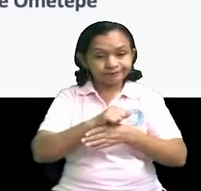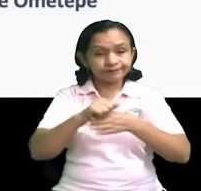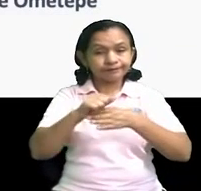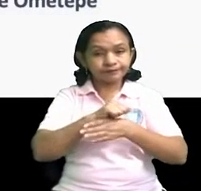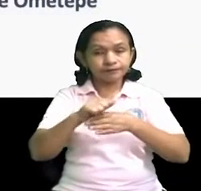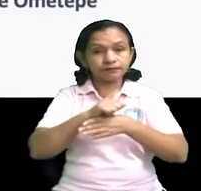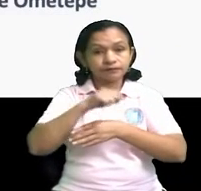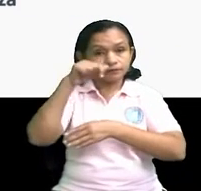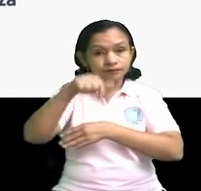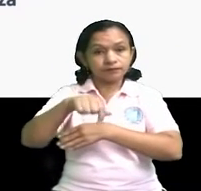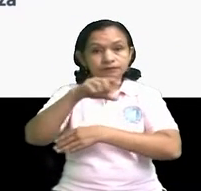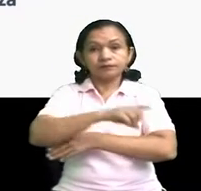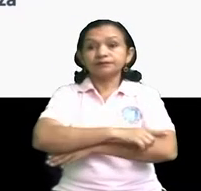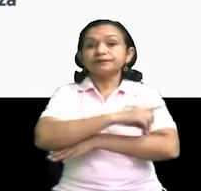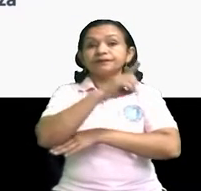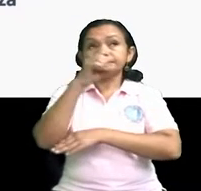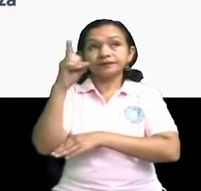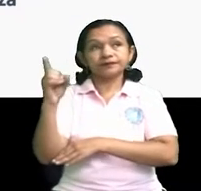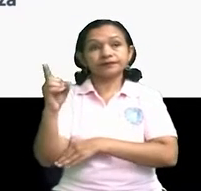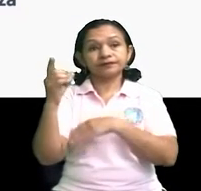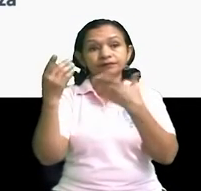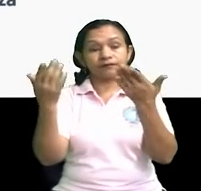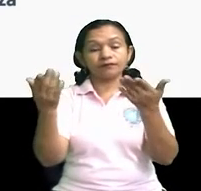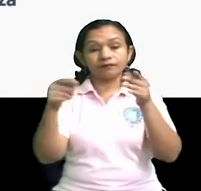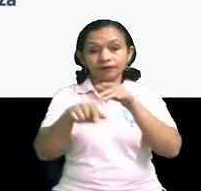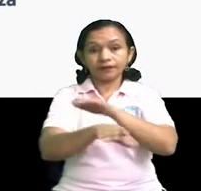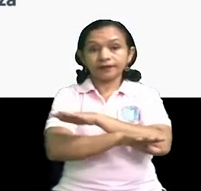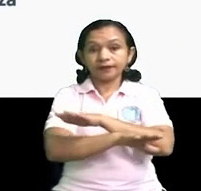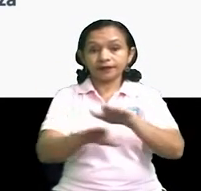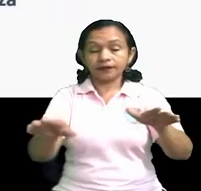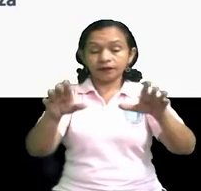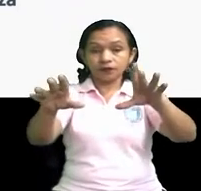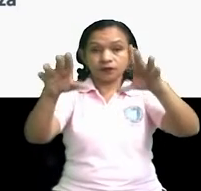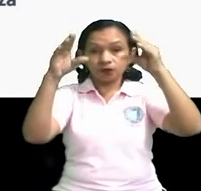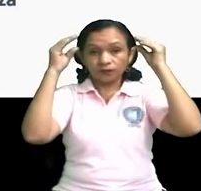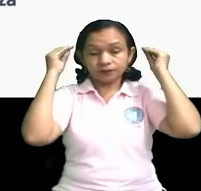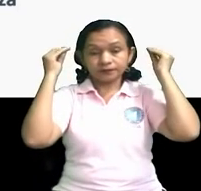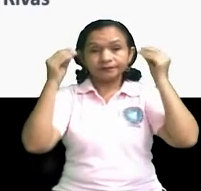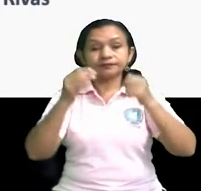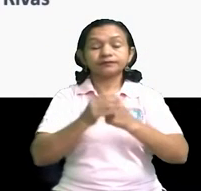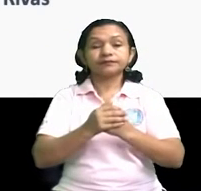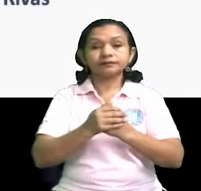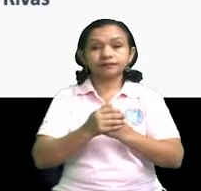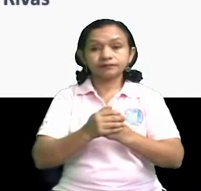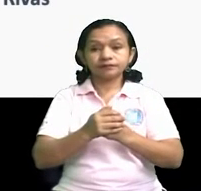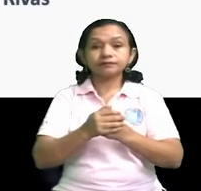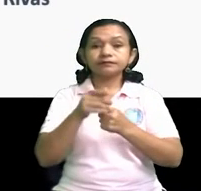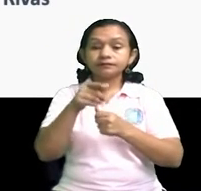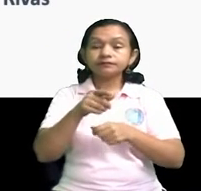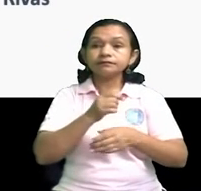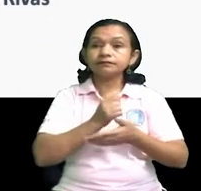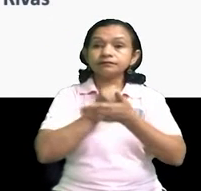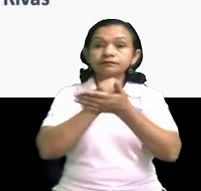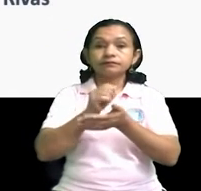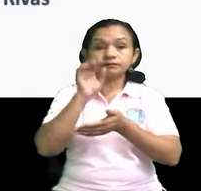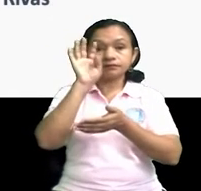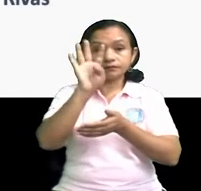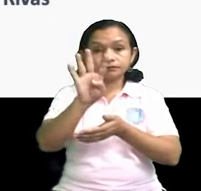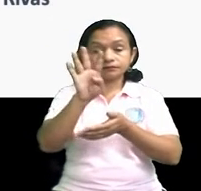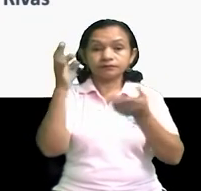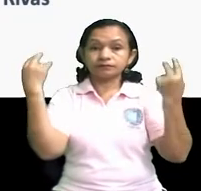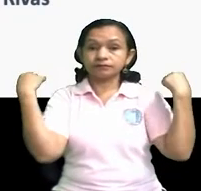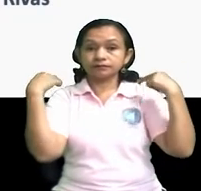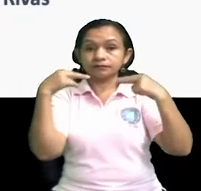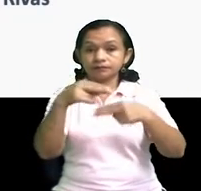capacitados. Hoy es, digamos, la conclusión del curso, ¿verdad? Y están cuatro